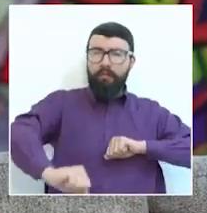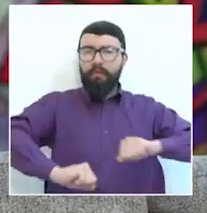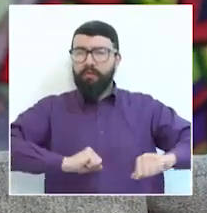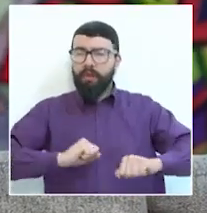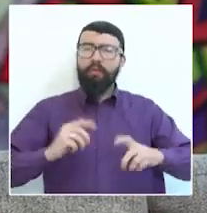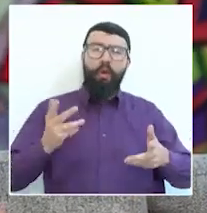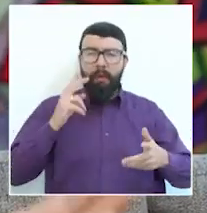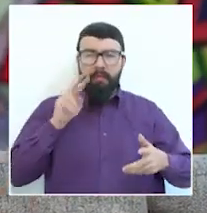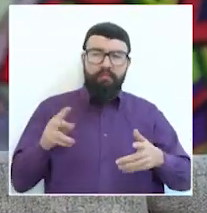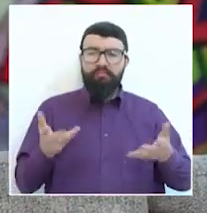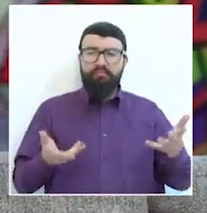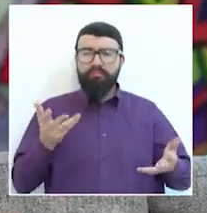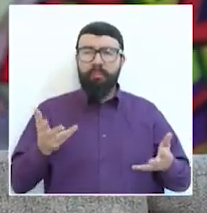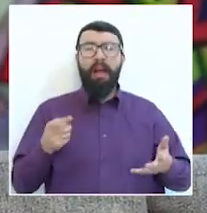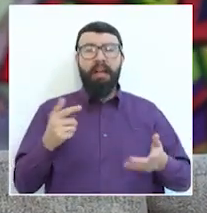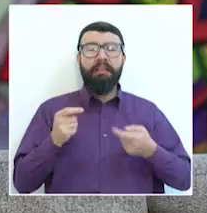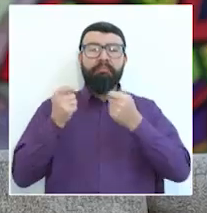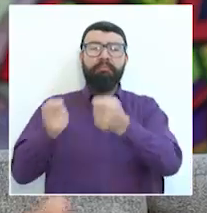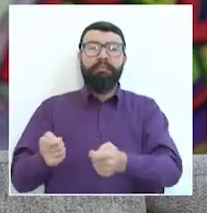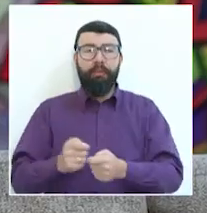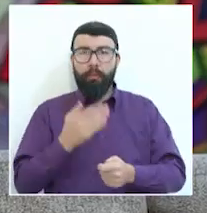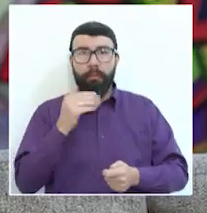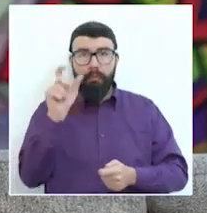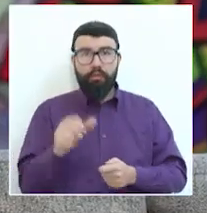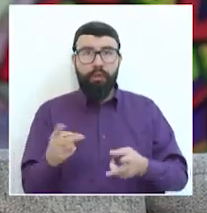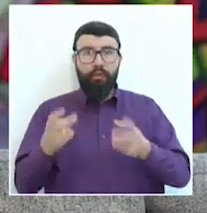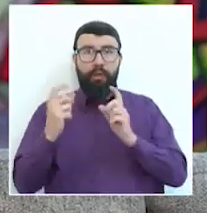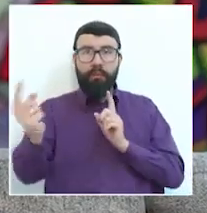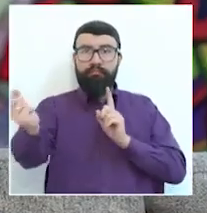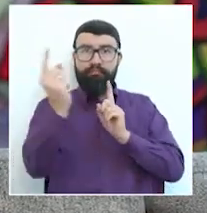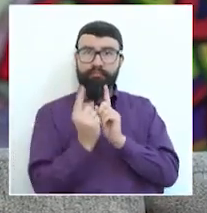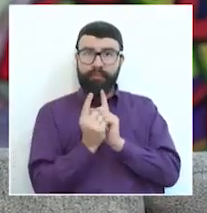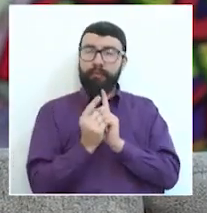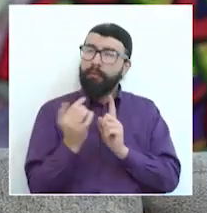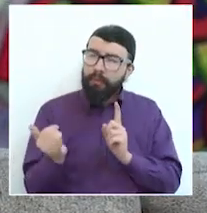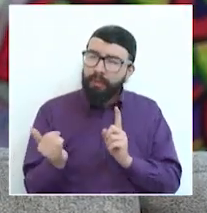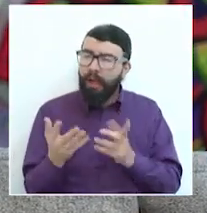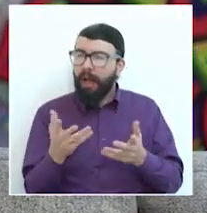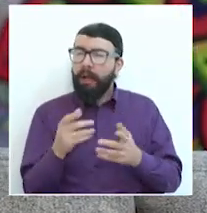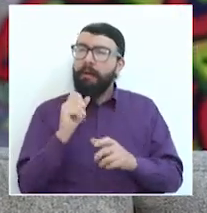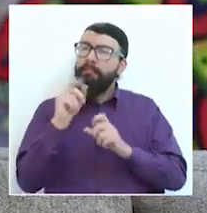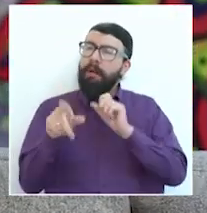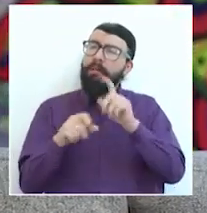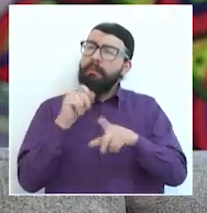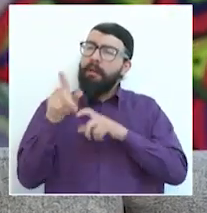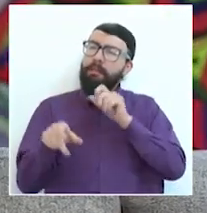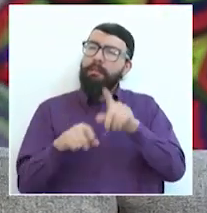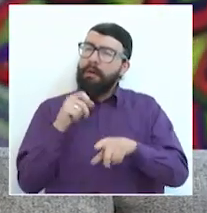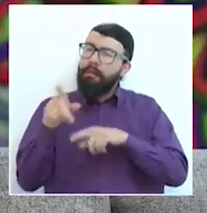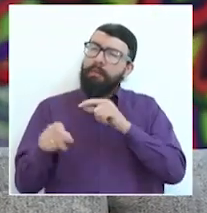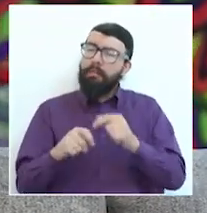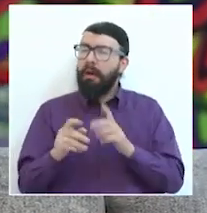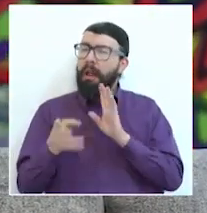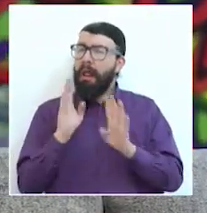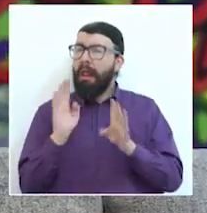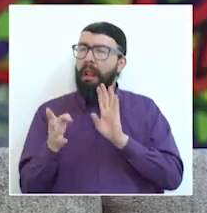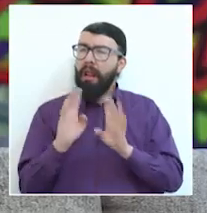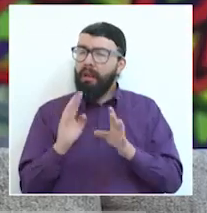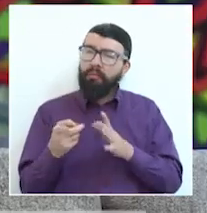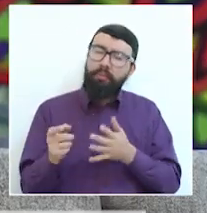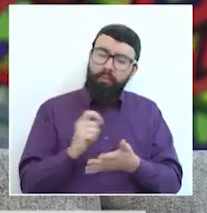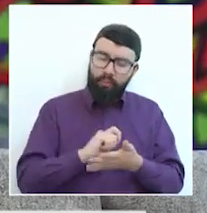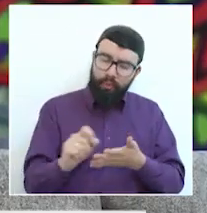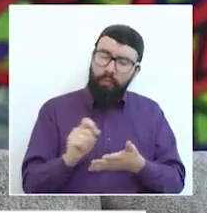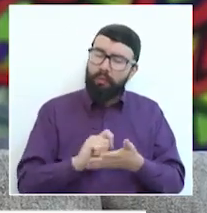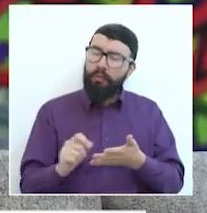además de que cuando llega una persona nueva al gimnasio, lo primero que hacemos es, tenemos un cuestionario y tenemos una charla con esta persona de cuáles han